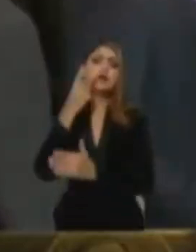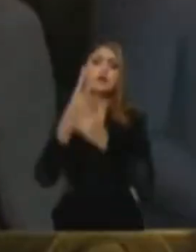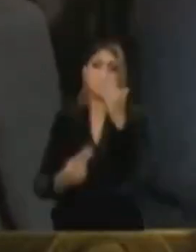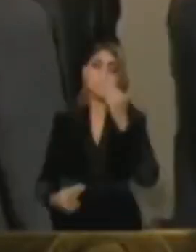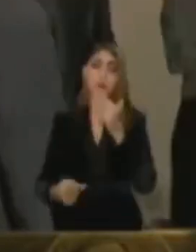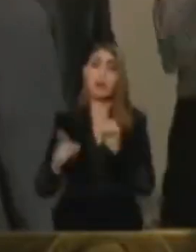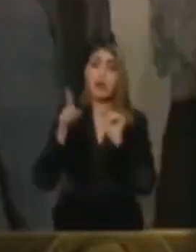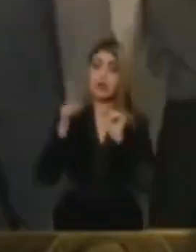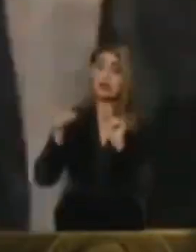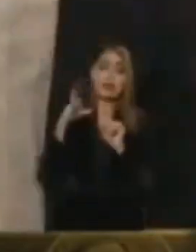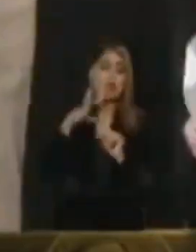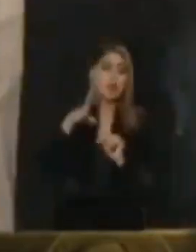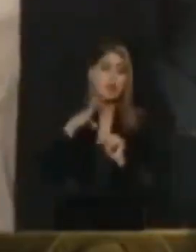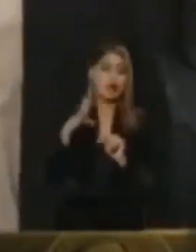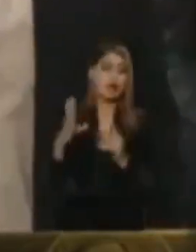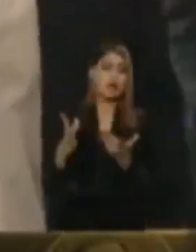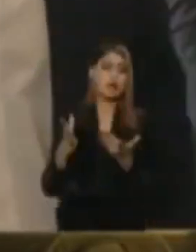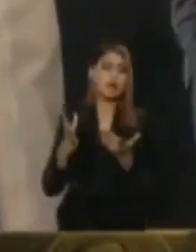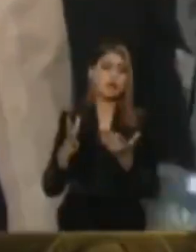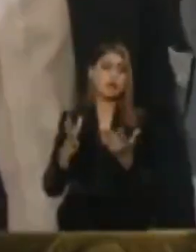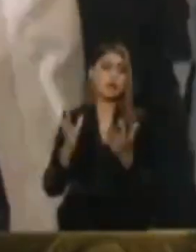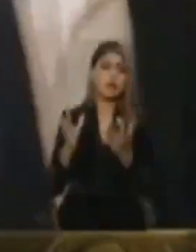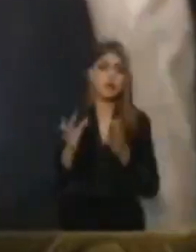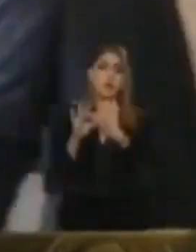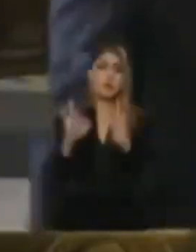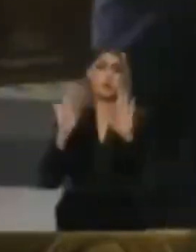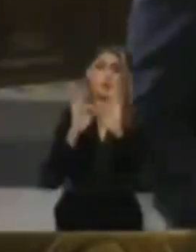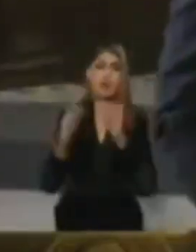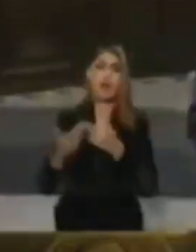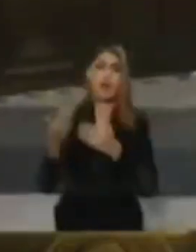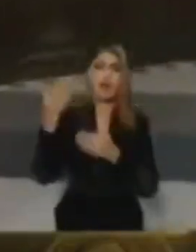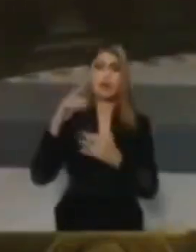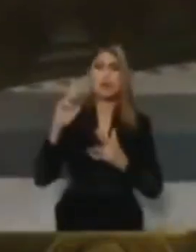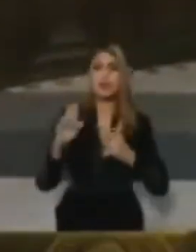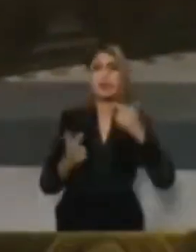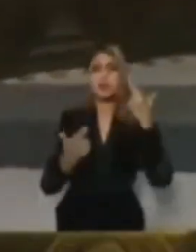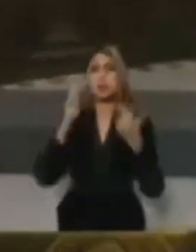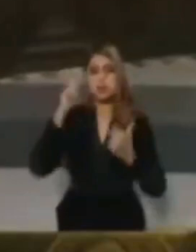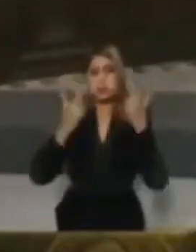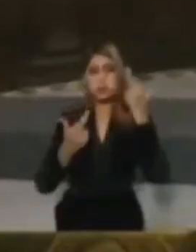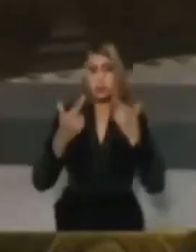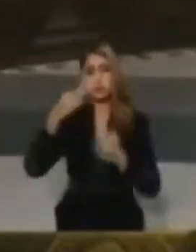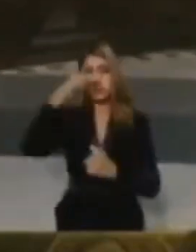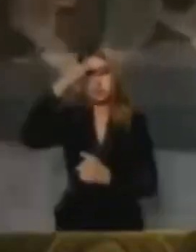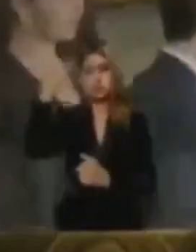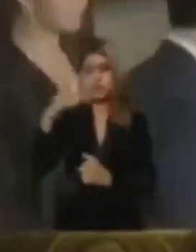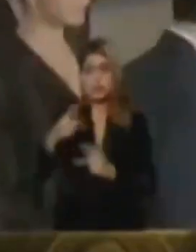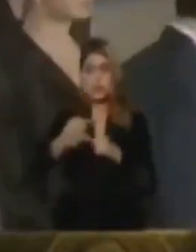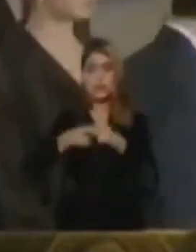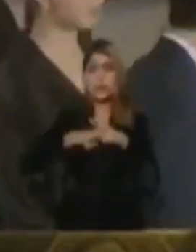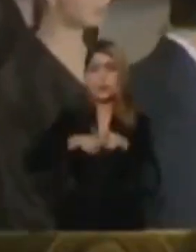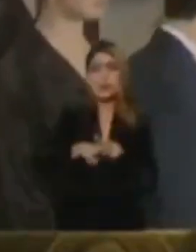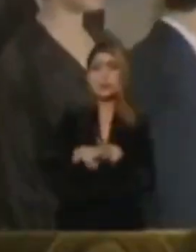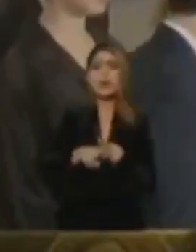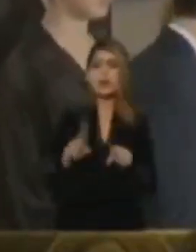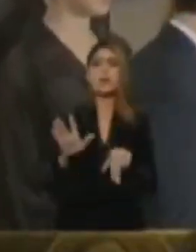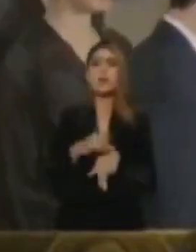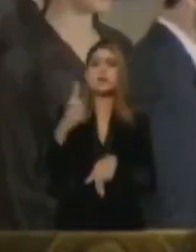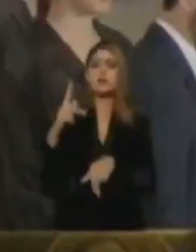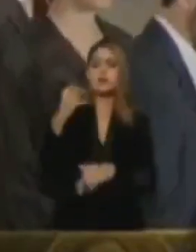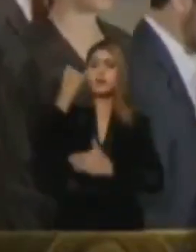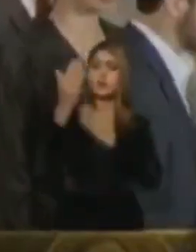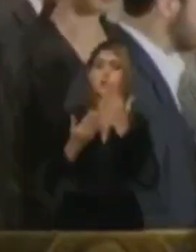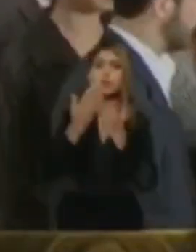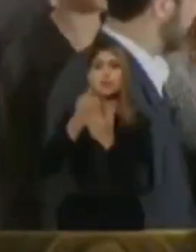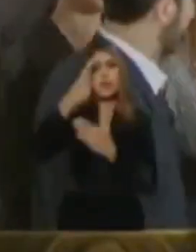Figuras fundamentales que desde los inicios de la Revolución Mexicana parten a partir de esa propuesta de